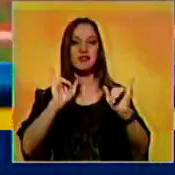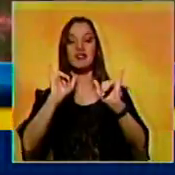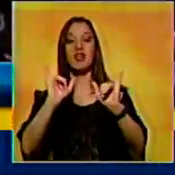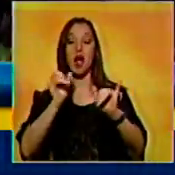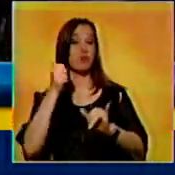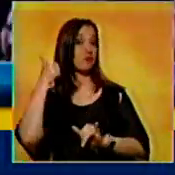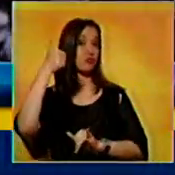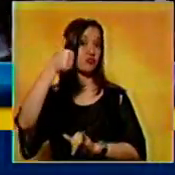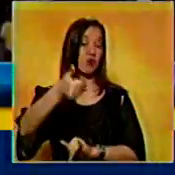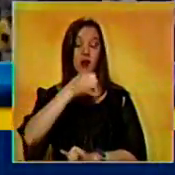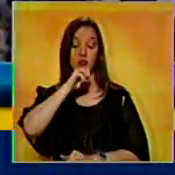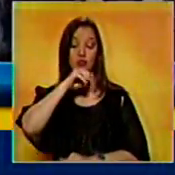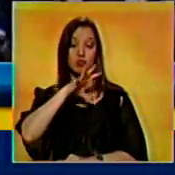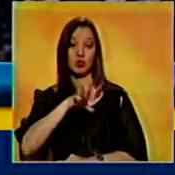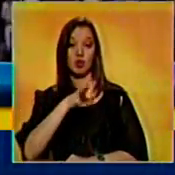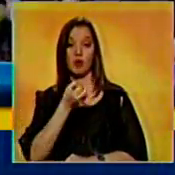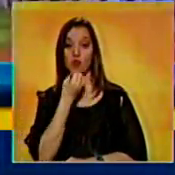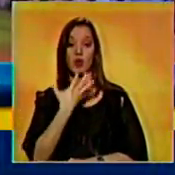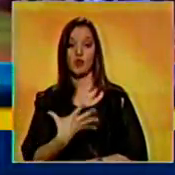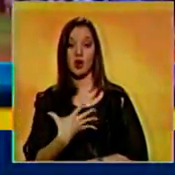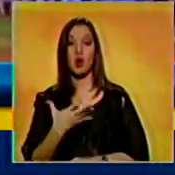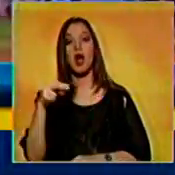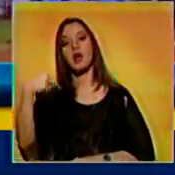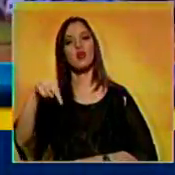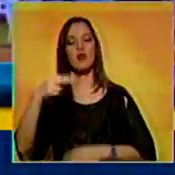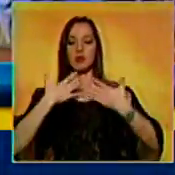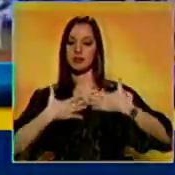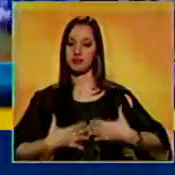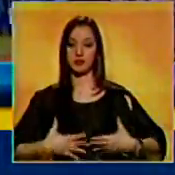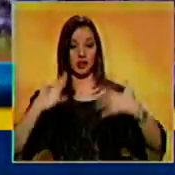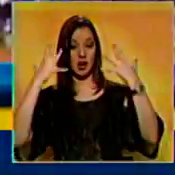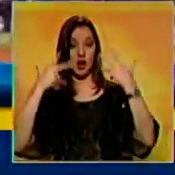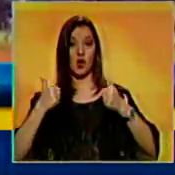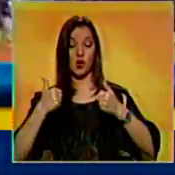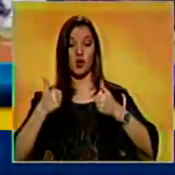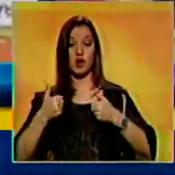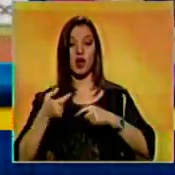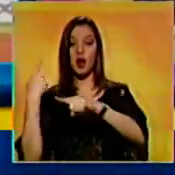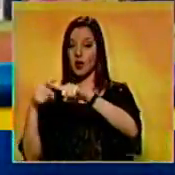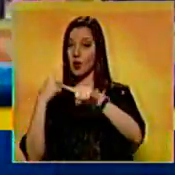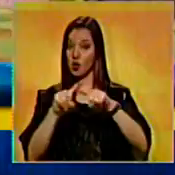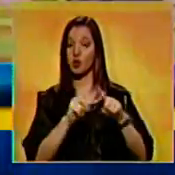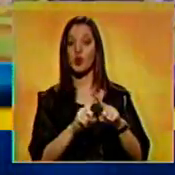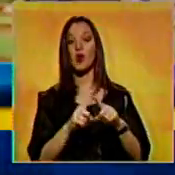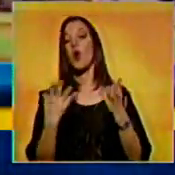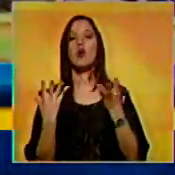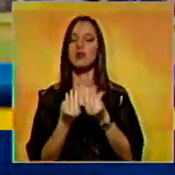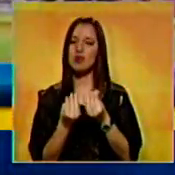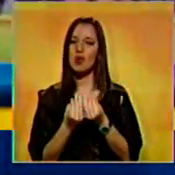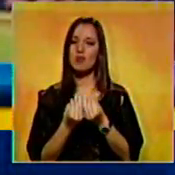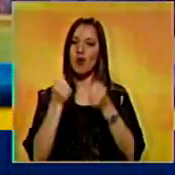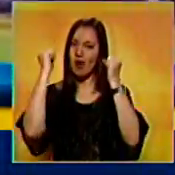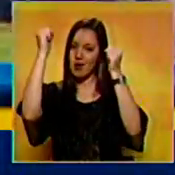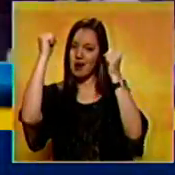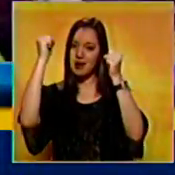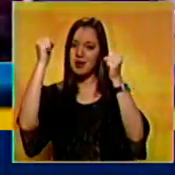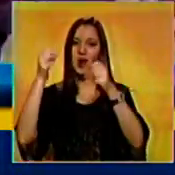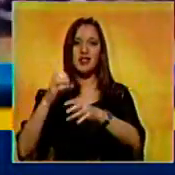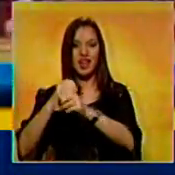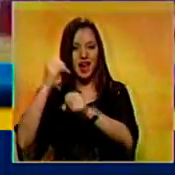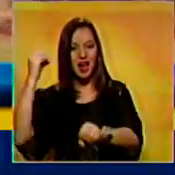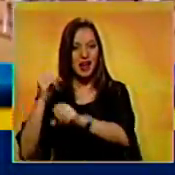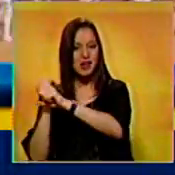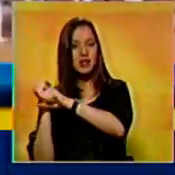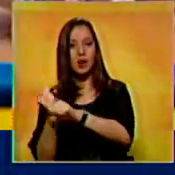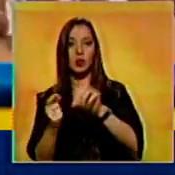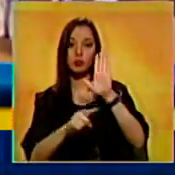El Comedulce informó que en el mes de noviembre se uniformará con los Melenudos, equipo con el que, entre otras cosas, ganó un campeonato, el título de bateo con el promedio